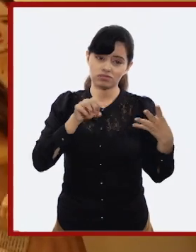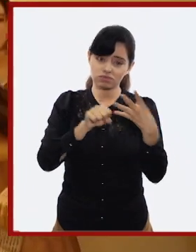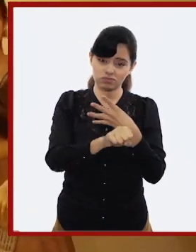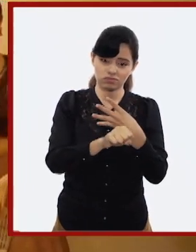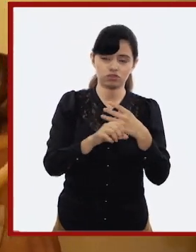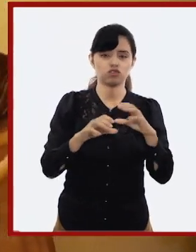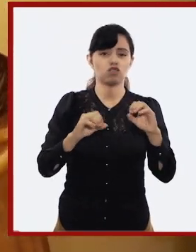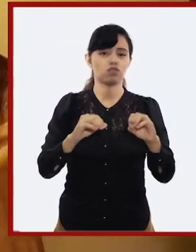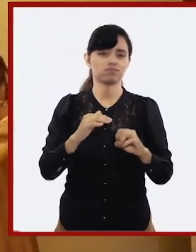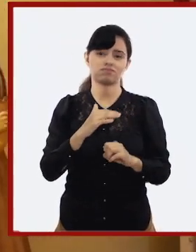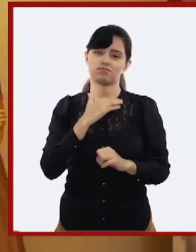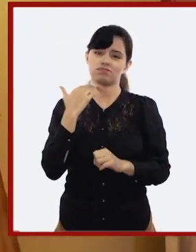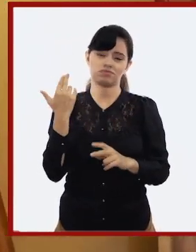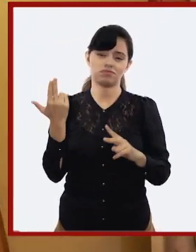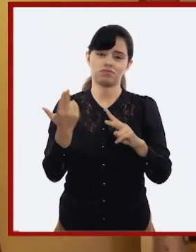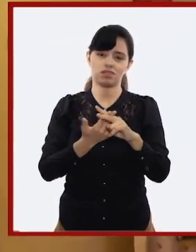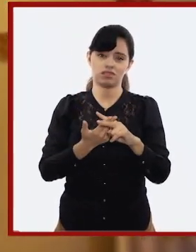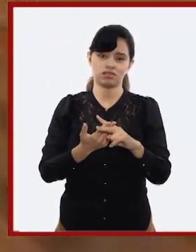a la insurgencia.